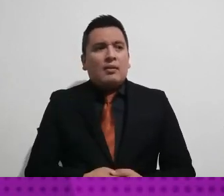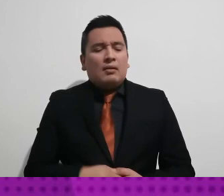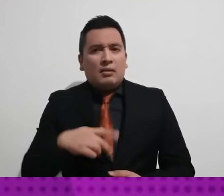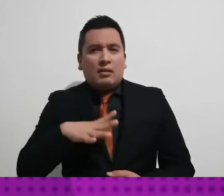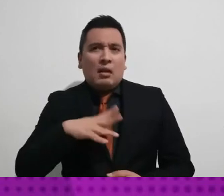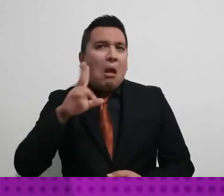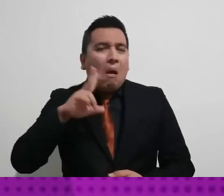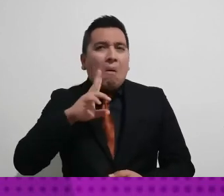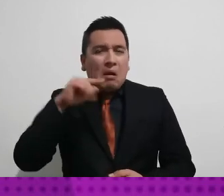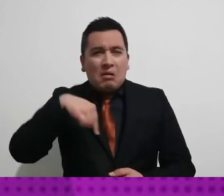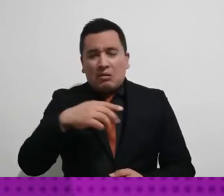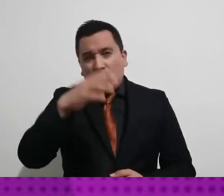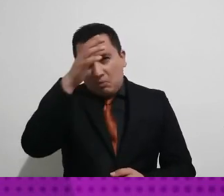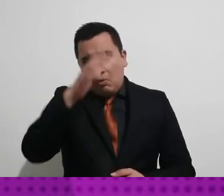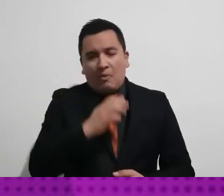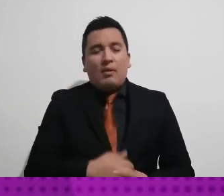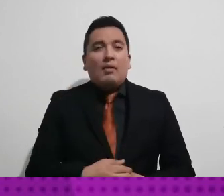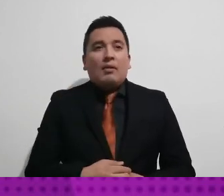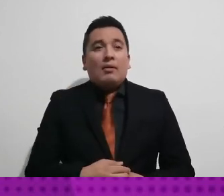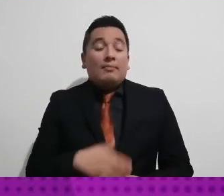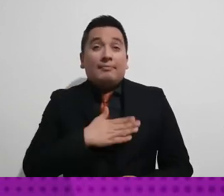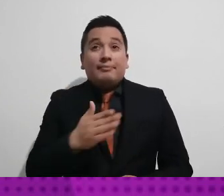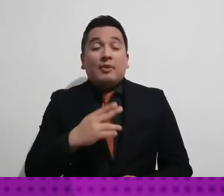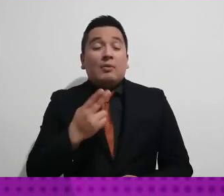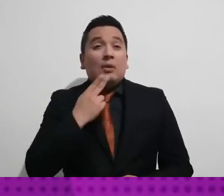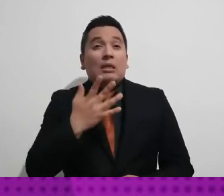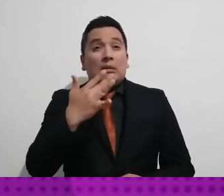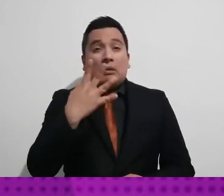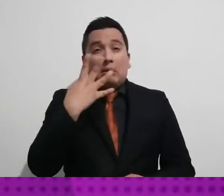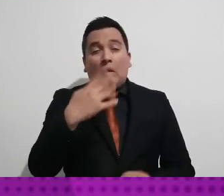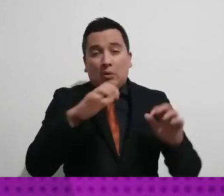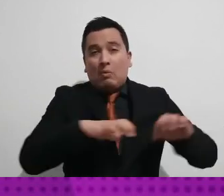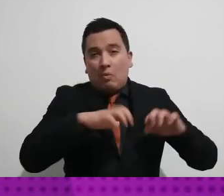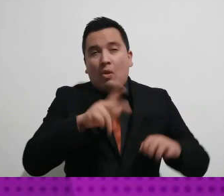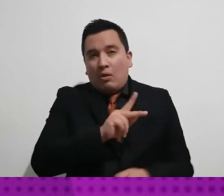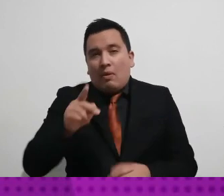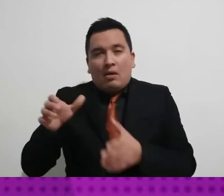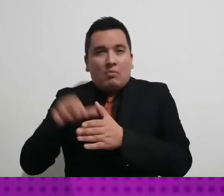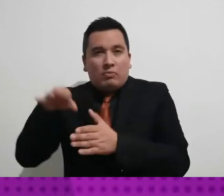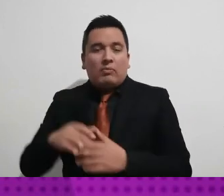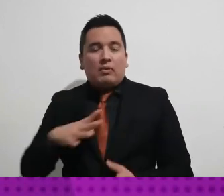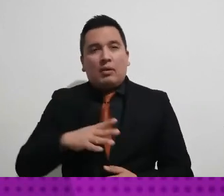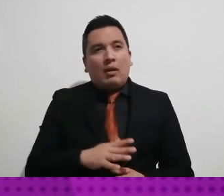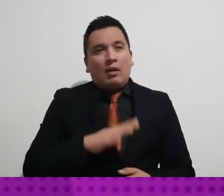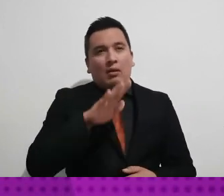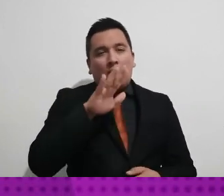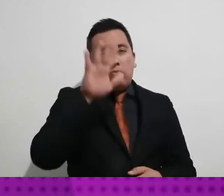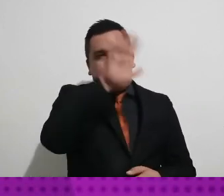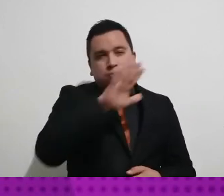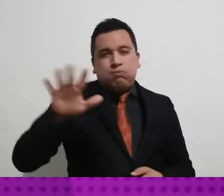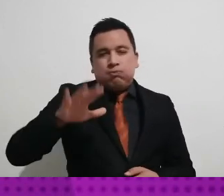un pilotaje aquí en el estado. Y bueno, se instalaron 54 urnas electrónicas en 10